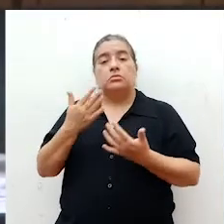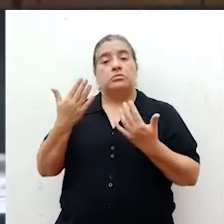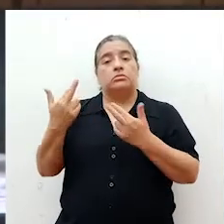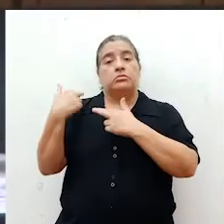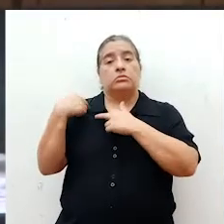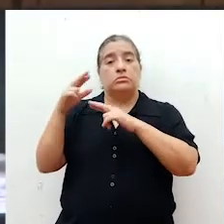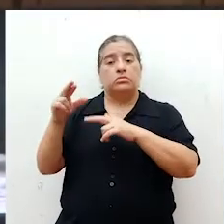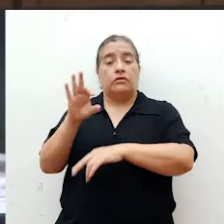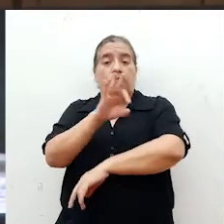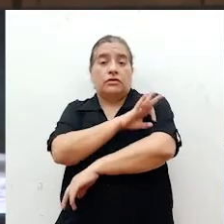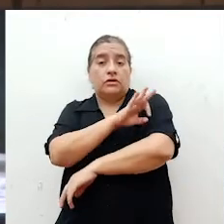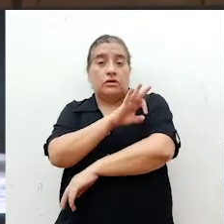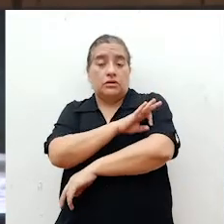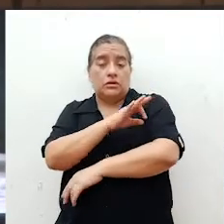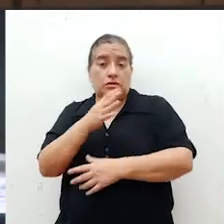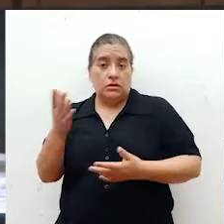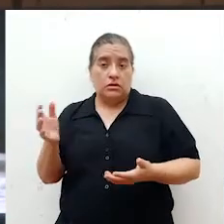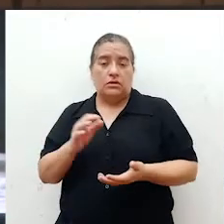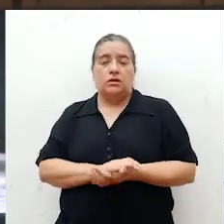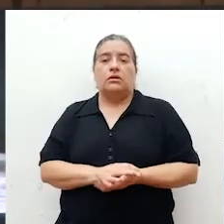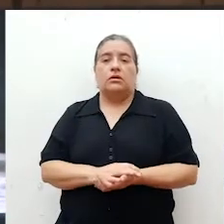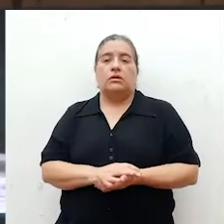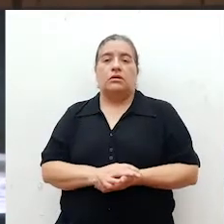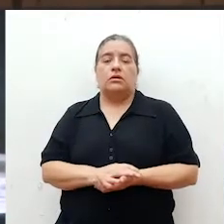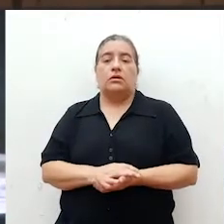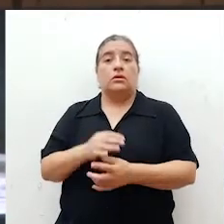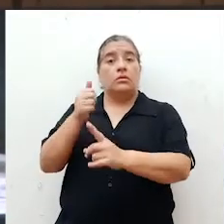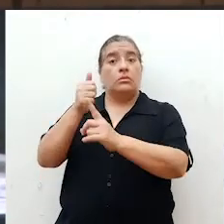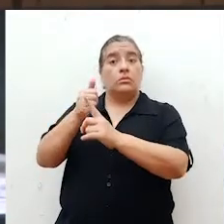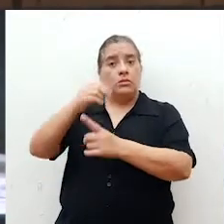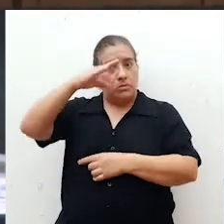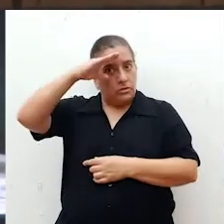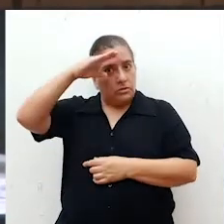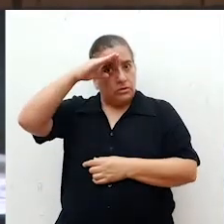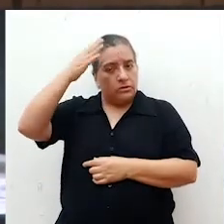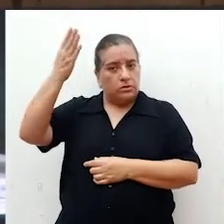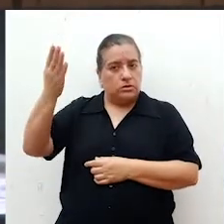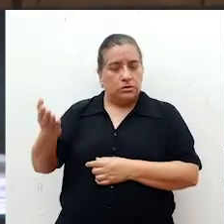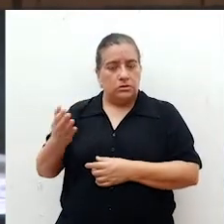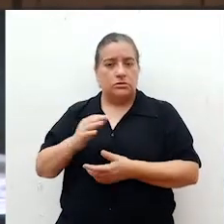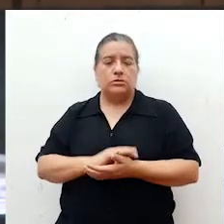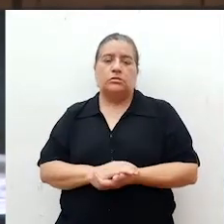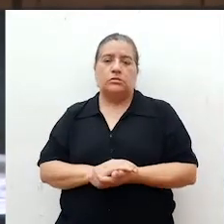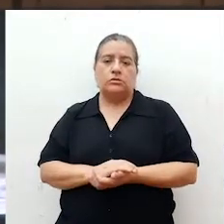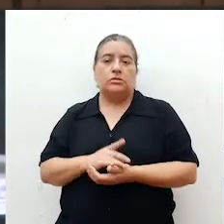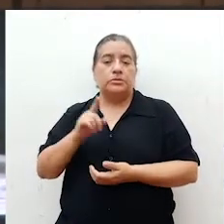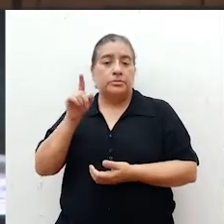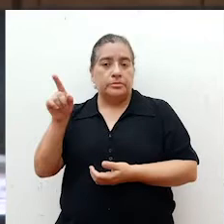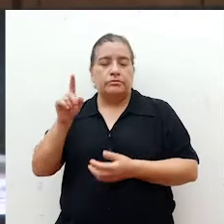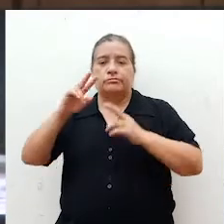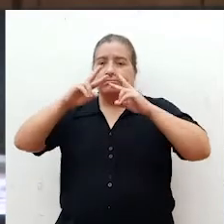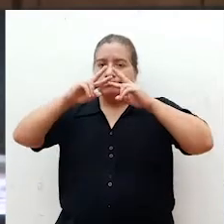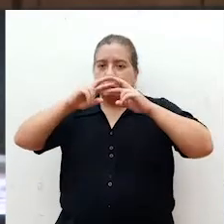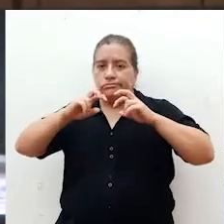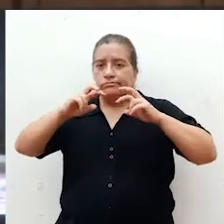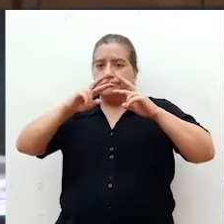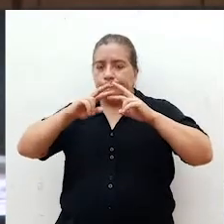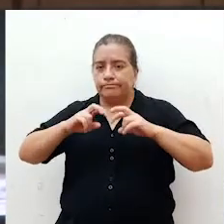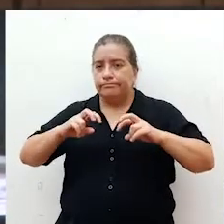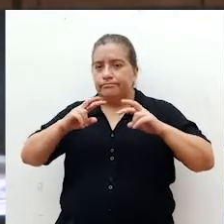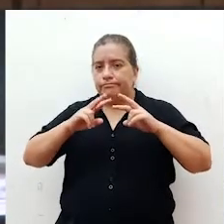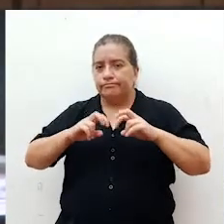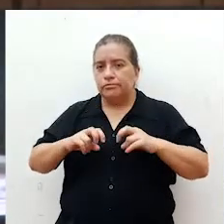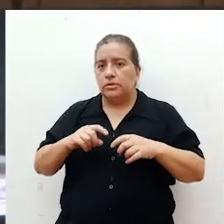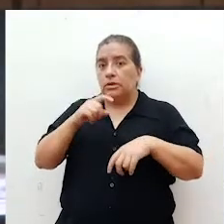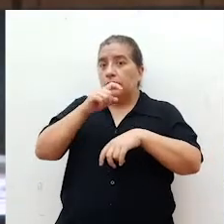una investigación absolutamente transparente y asignar las responsabilidades a que hubiera lugar. La Defensoría está atenta